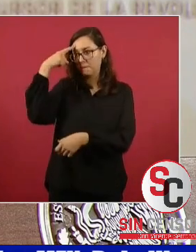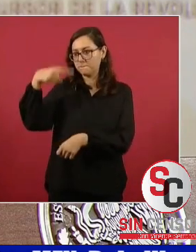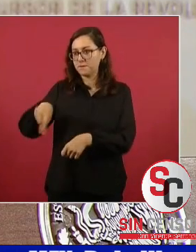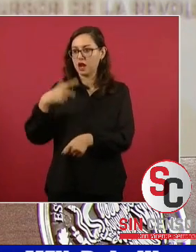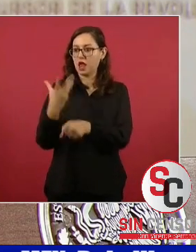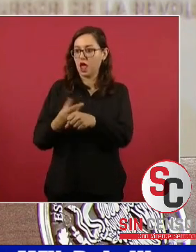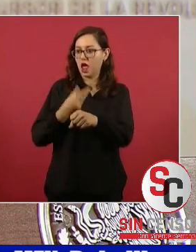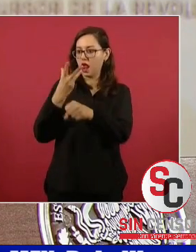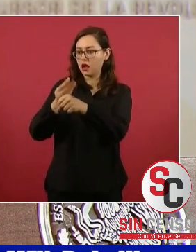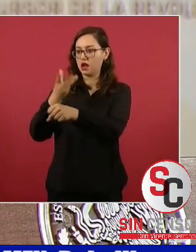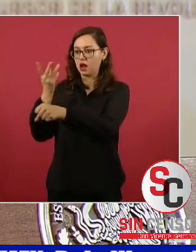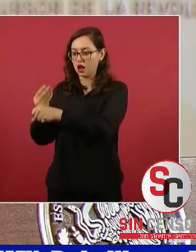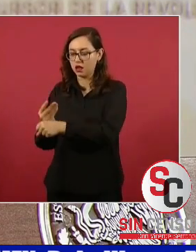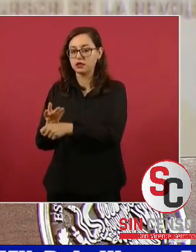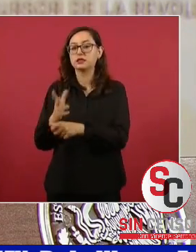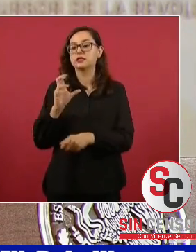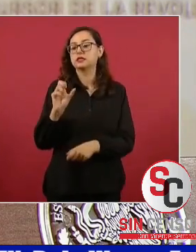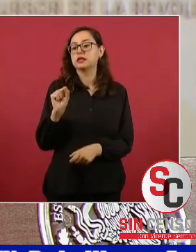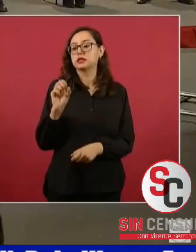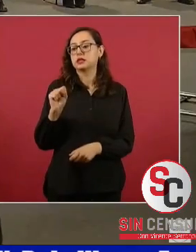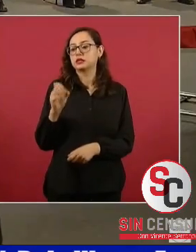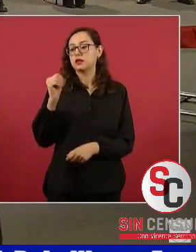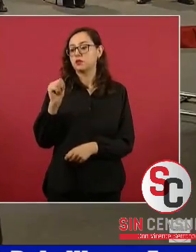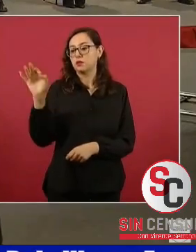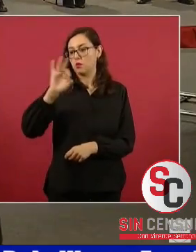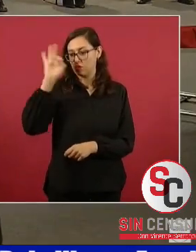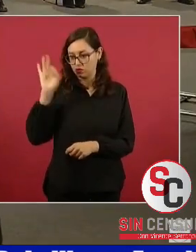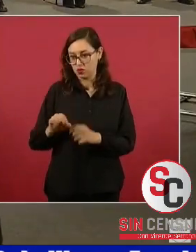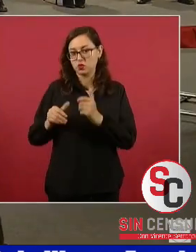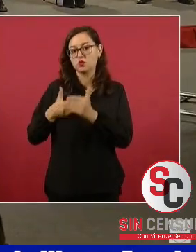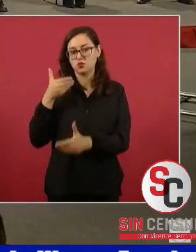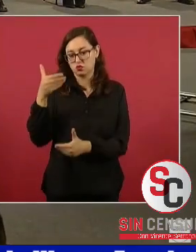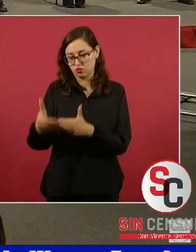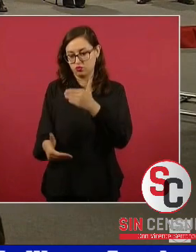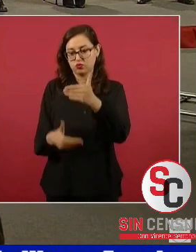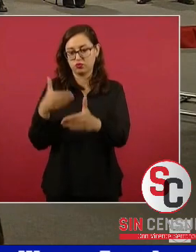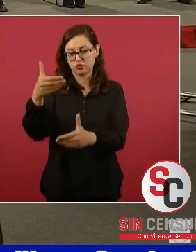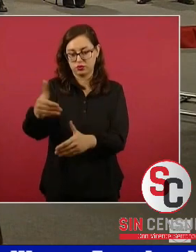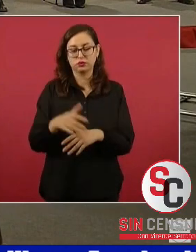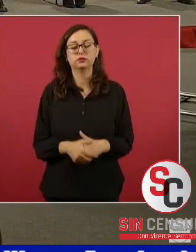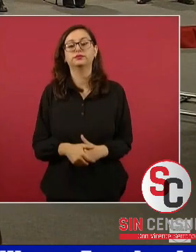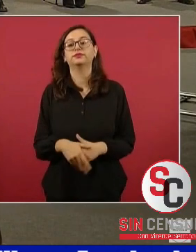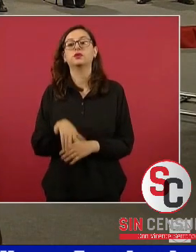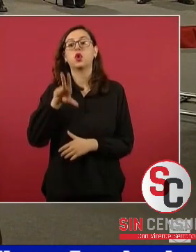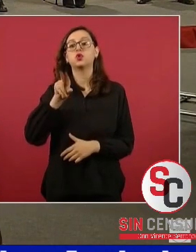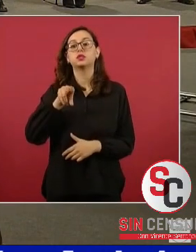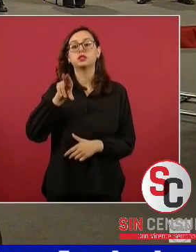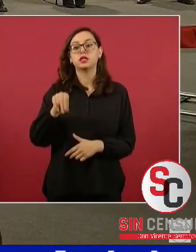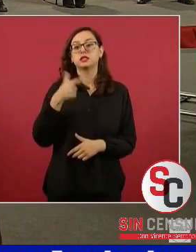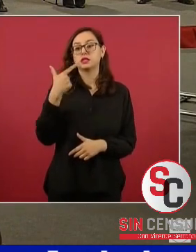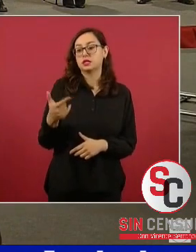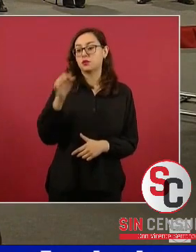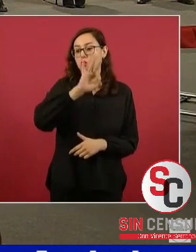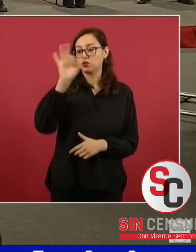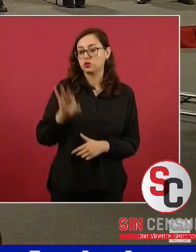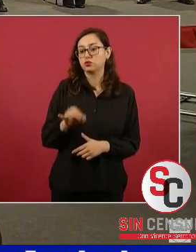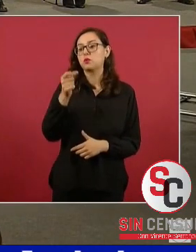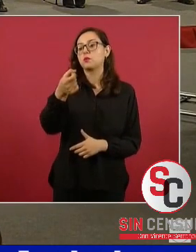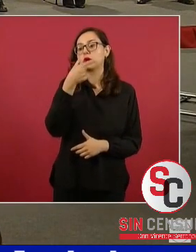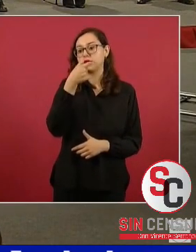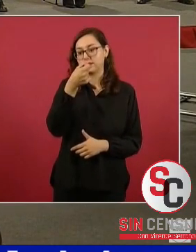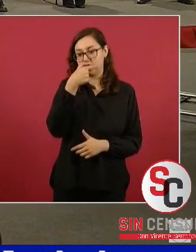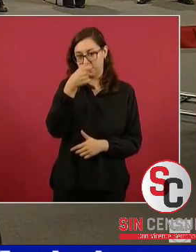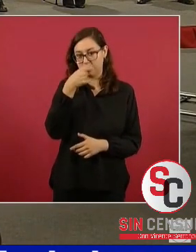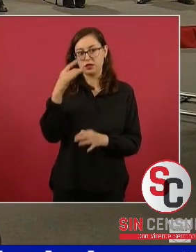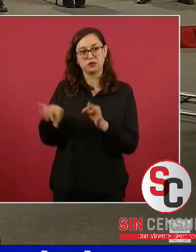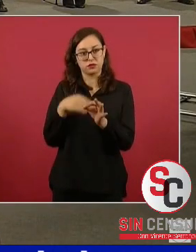un 69% de la meta, y se cuenta con un 87% de abasto de medicamentos,